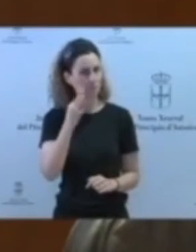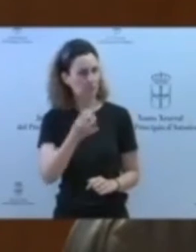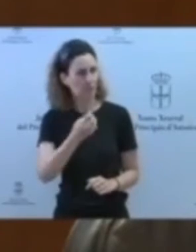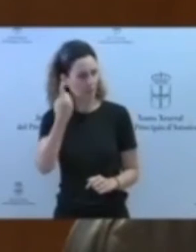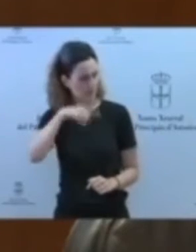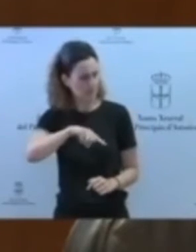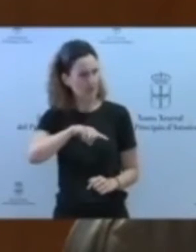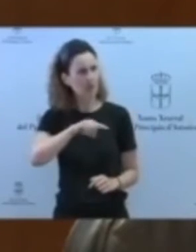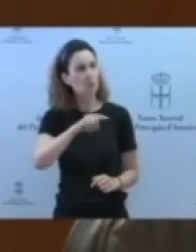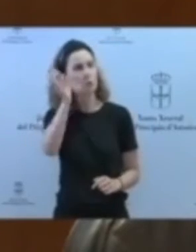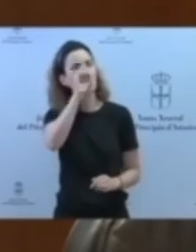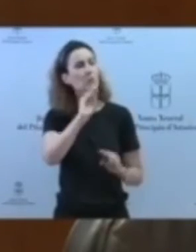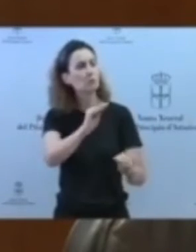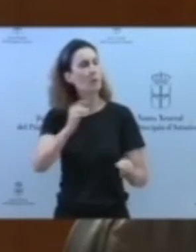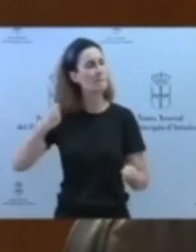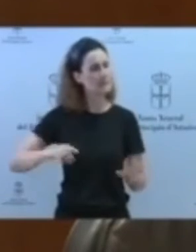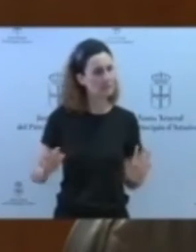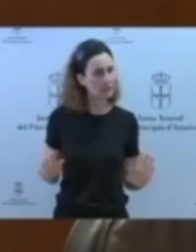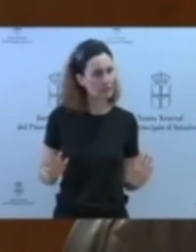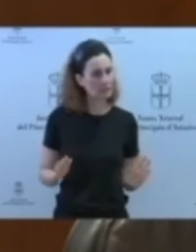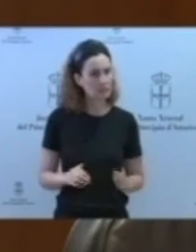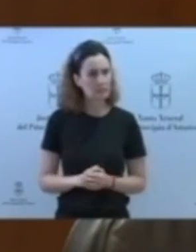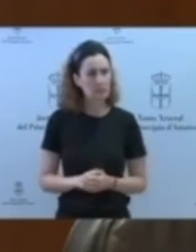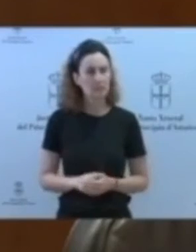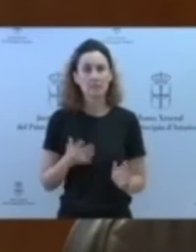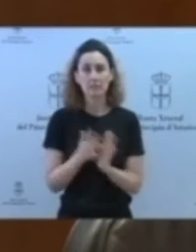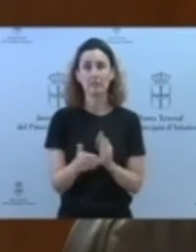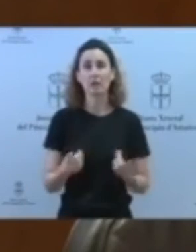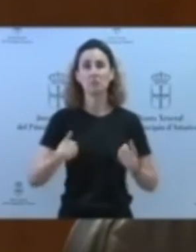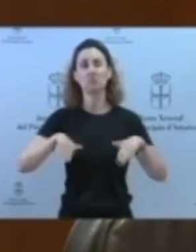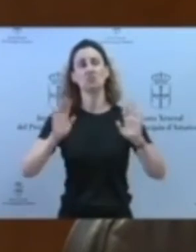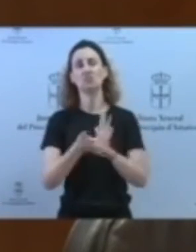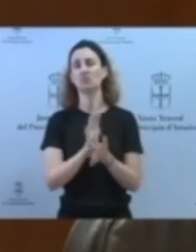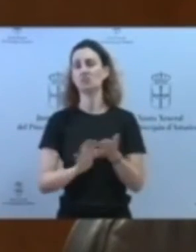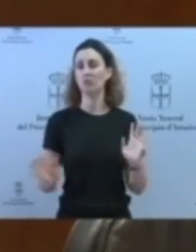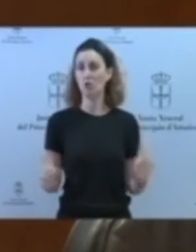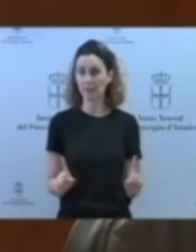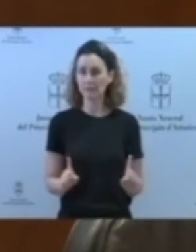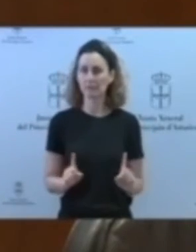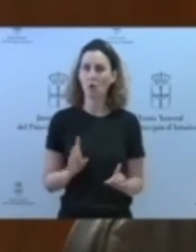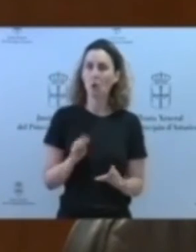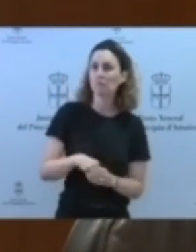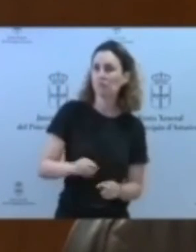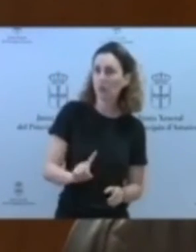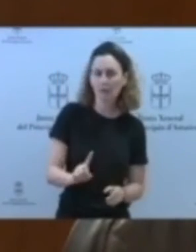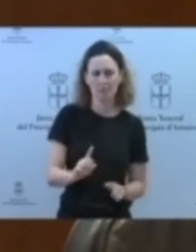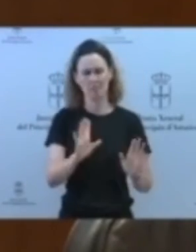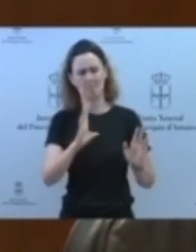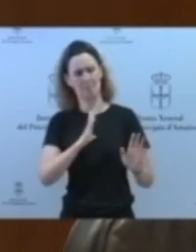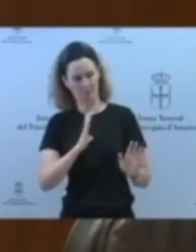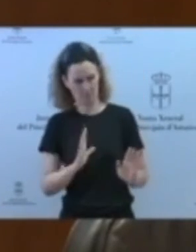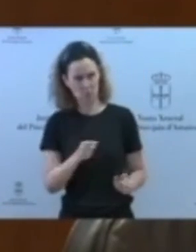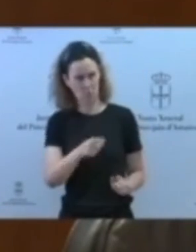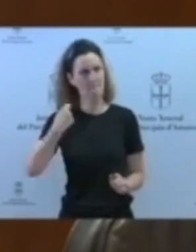que no es una tarea que le corresponda que no está dispuesto entrar en este debate hombre los asturianos quieren saber si somos todos iguales ante la ley